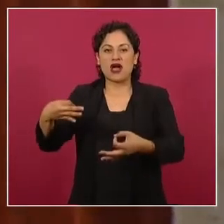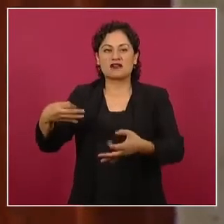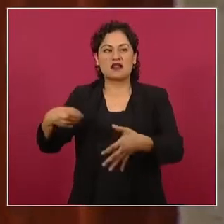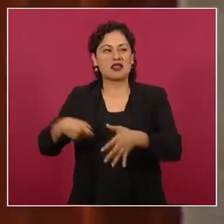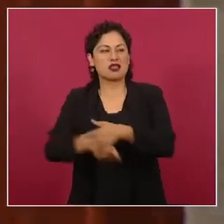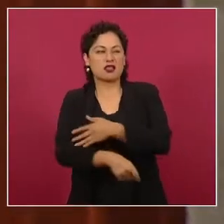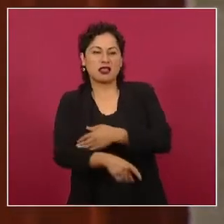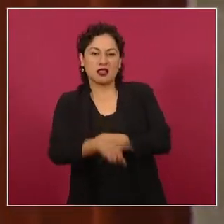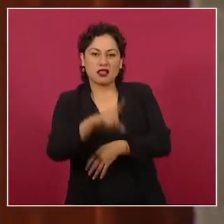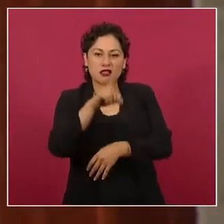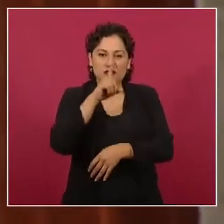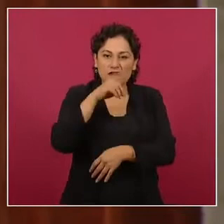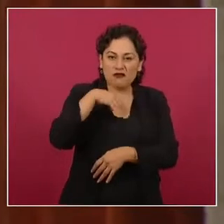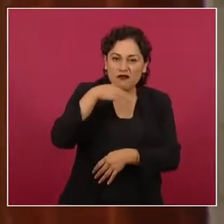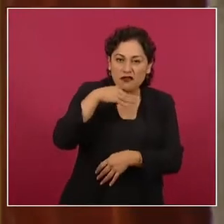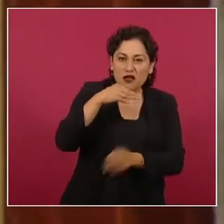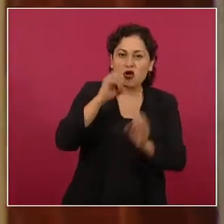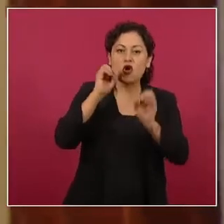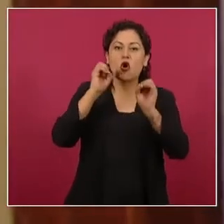o alquilados,